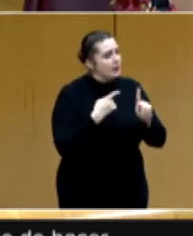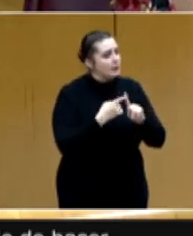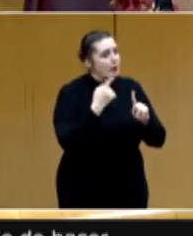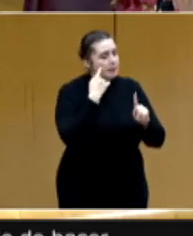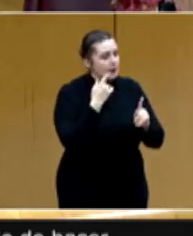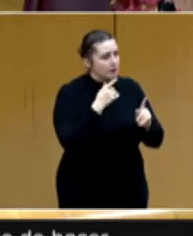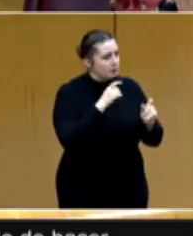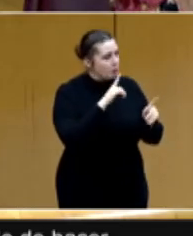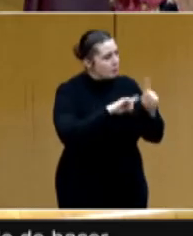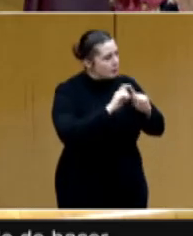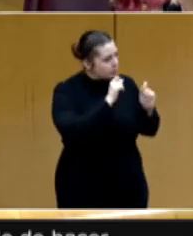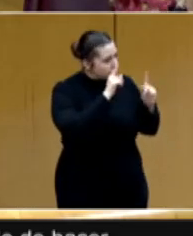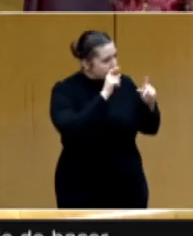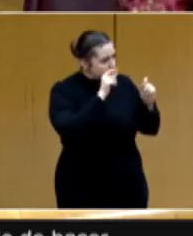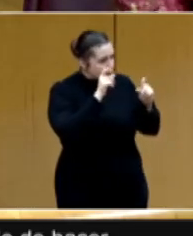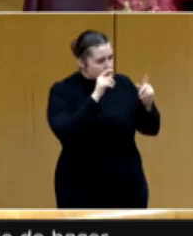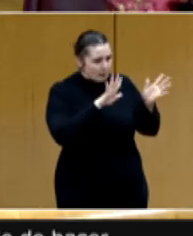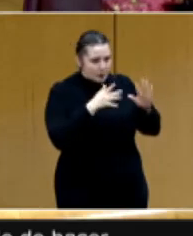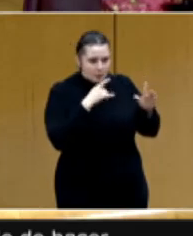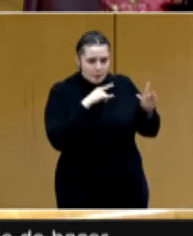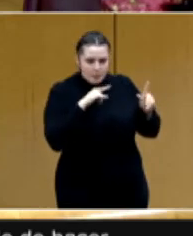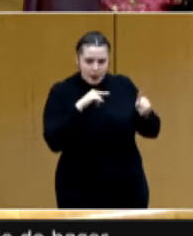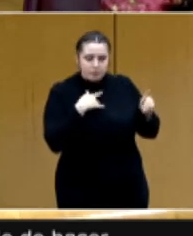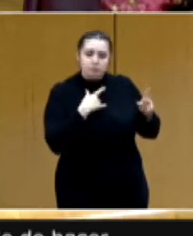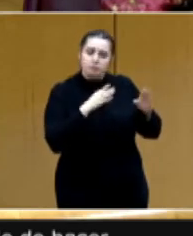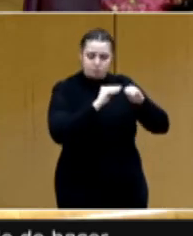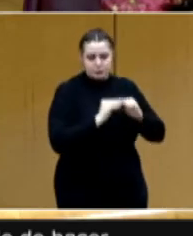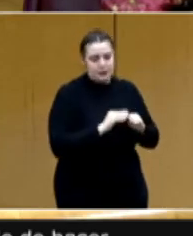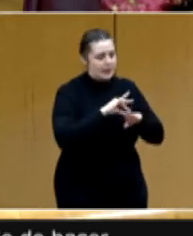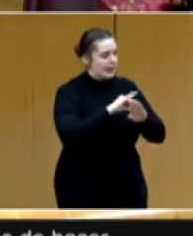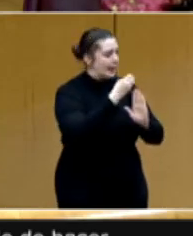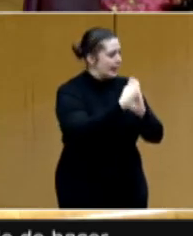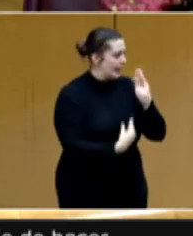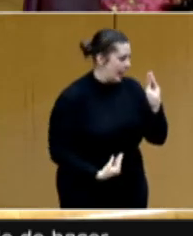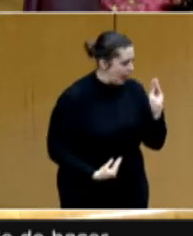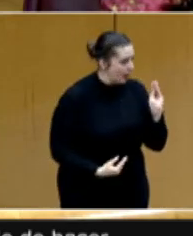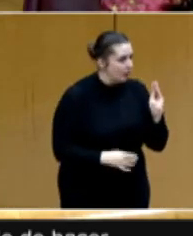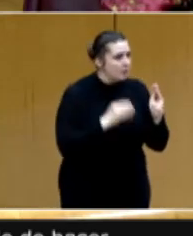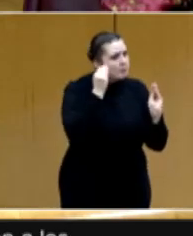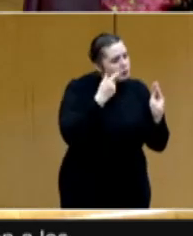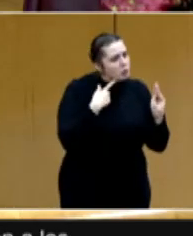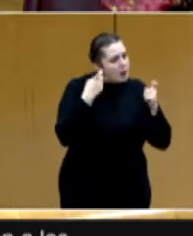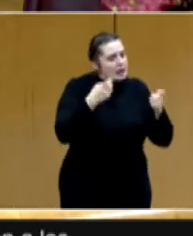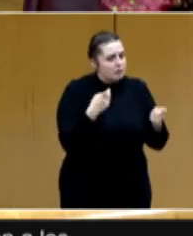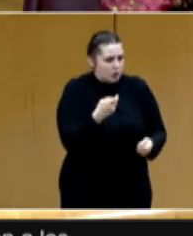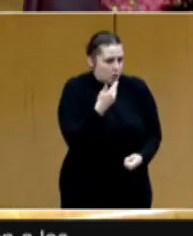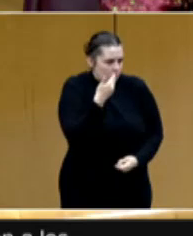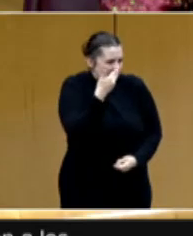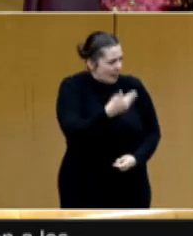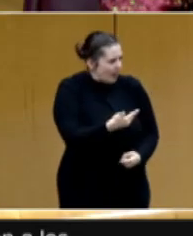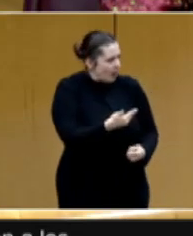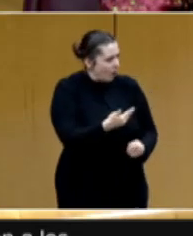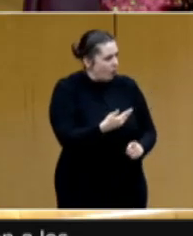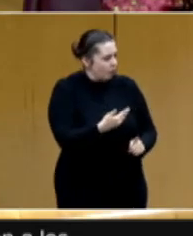estábamos viendo en la aplicación de la ley en fin creo que hay un esfuerzo honesto en